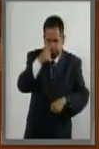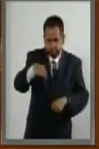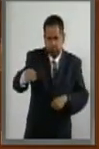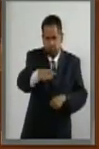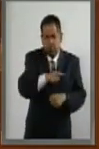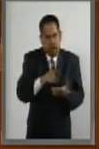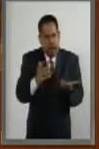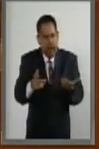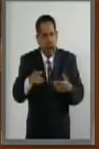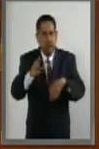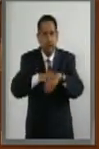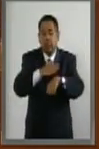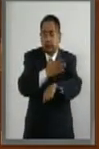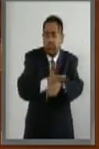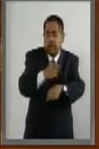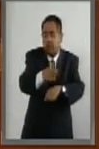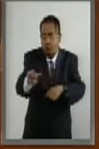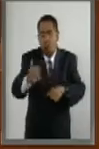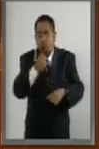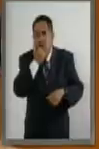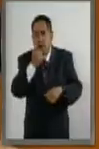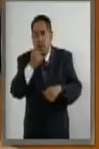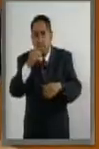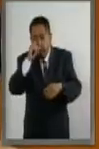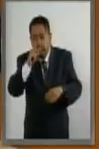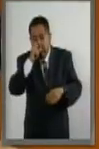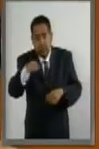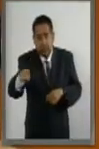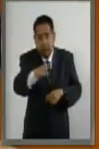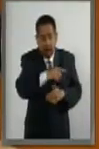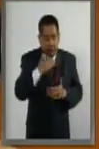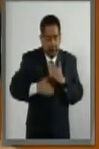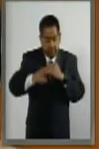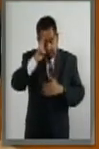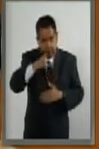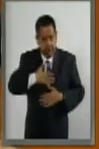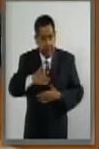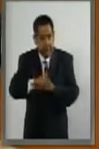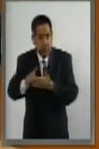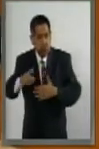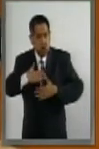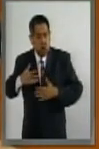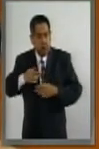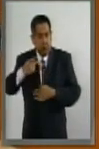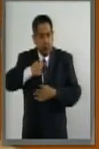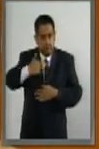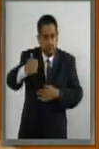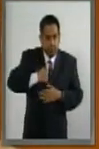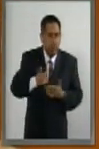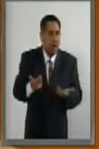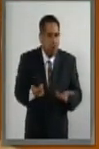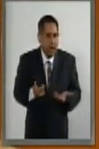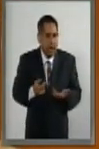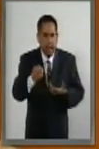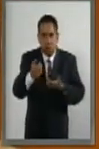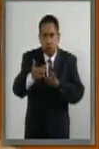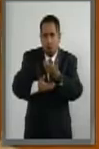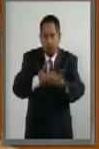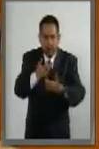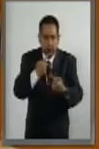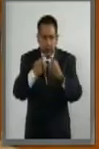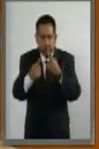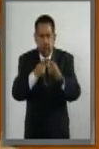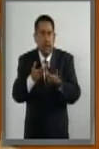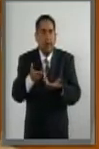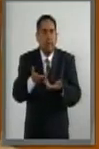como resultado de la infracción a los derechos cuyo origen fueran las relaciones comerciales derivadas del